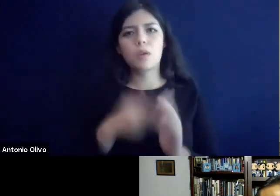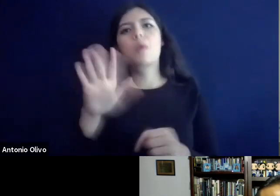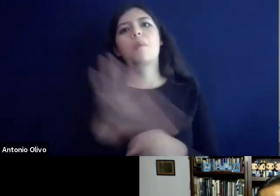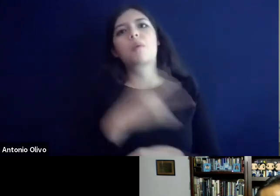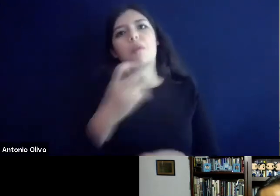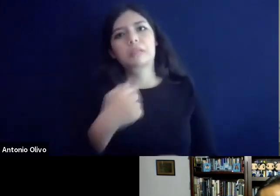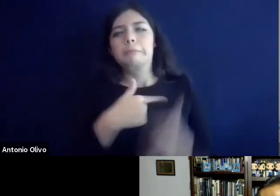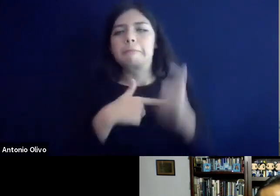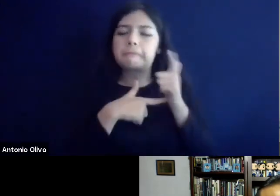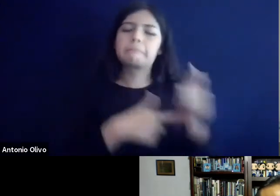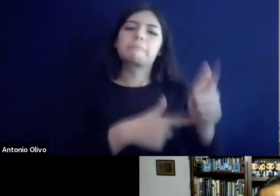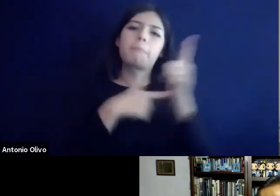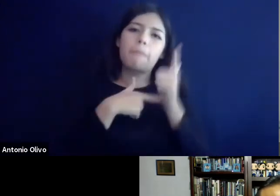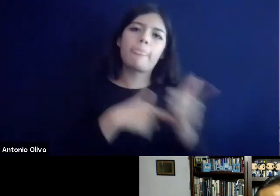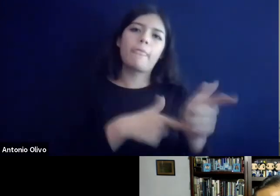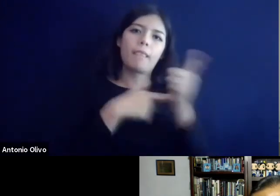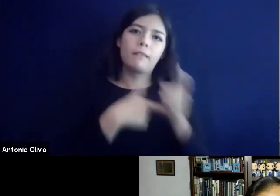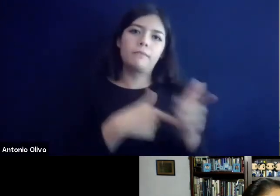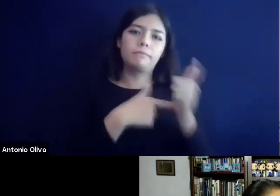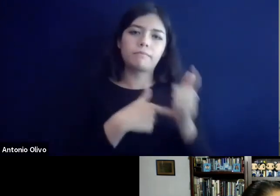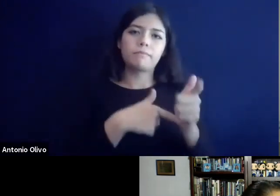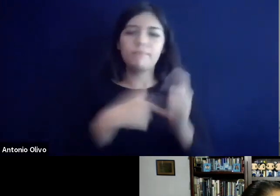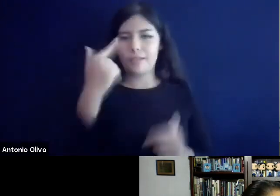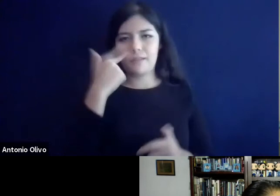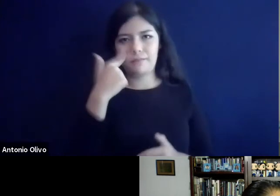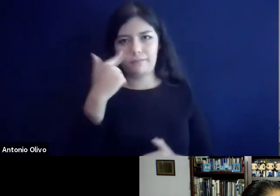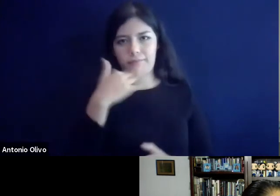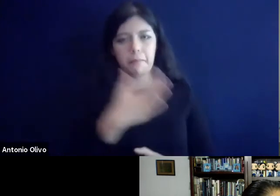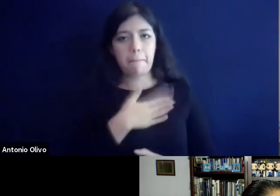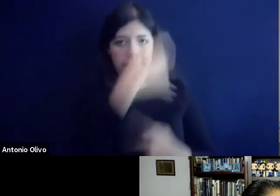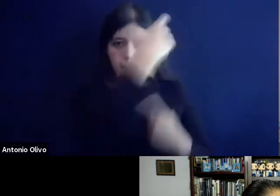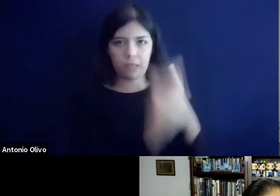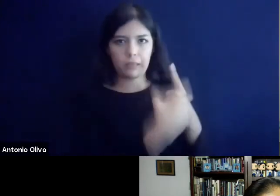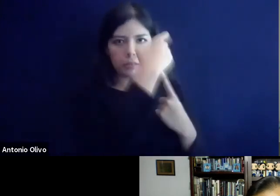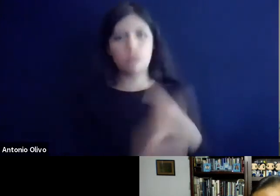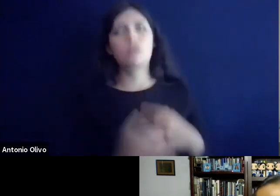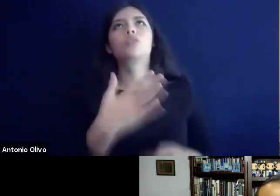¿Sí? Yo descubrí que tenía habilidades directivas porque